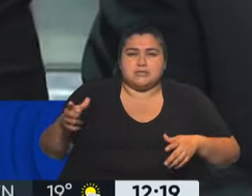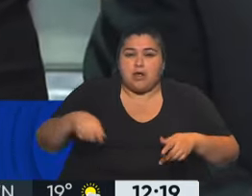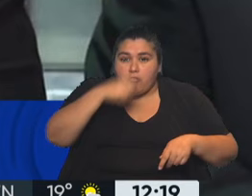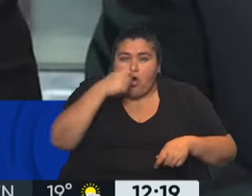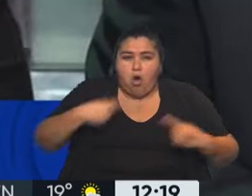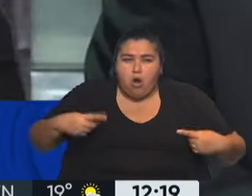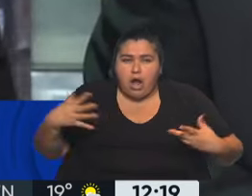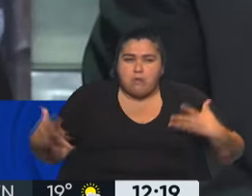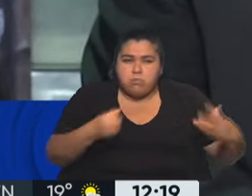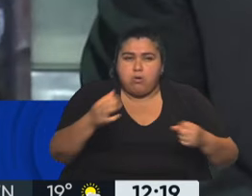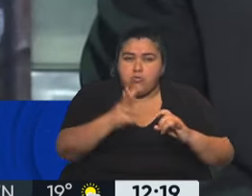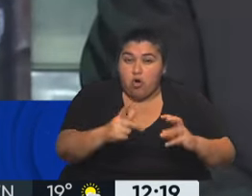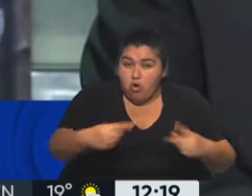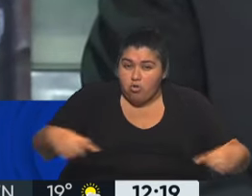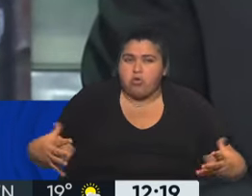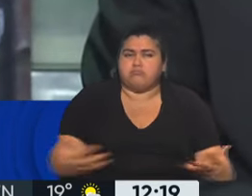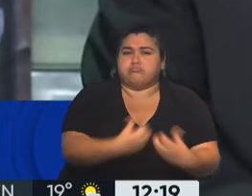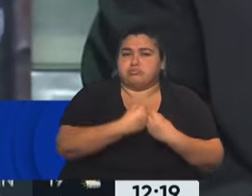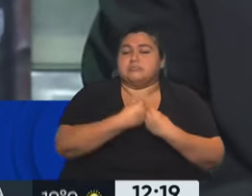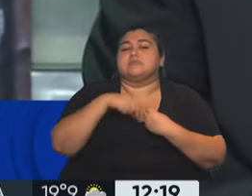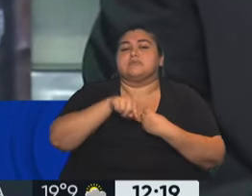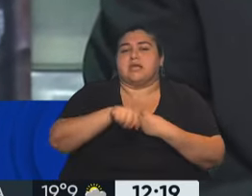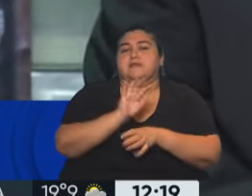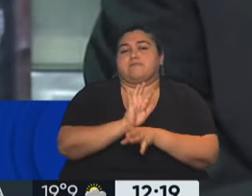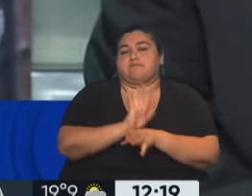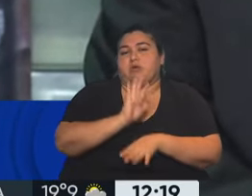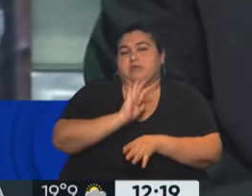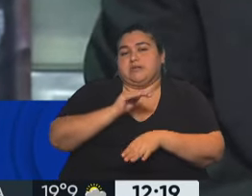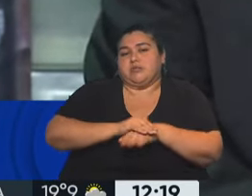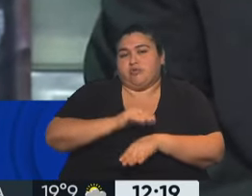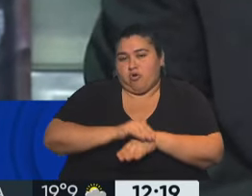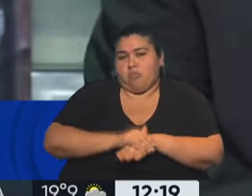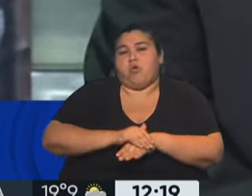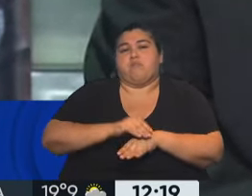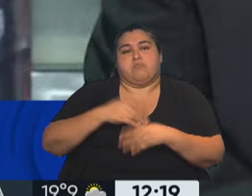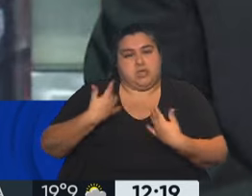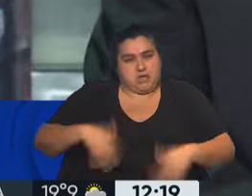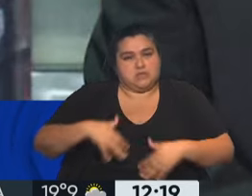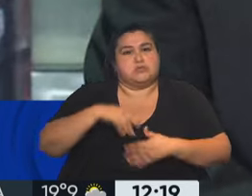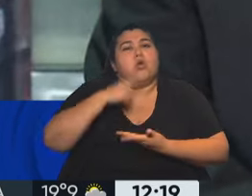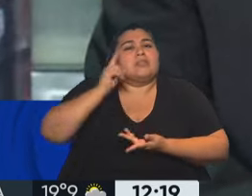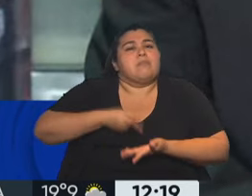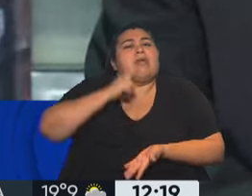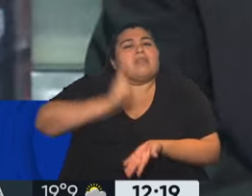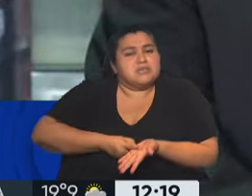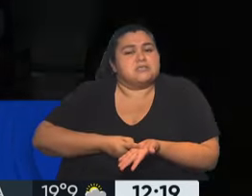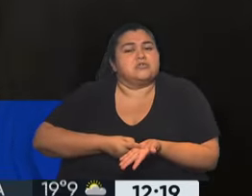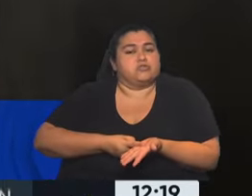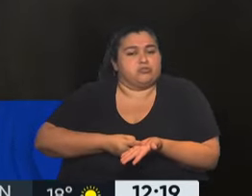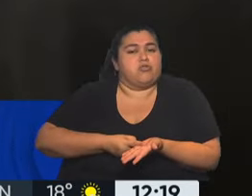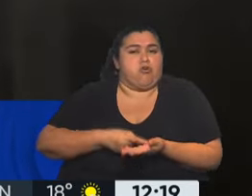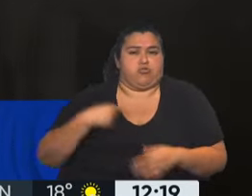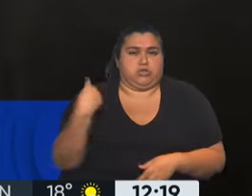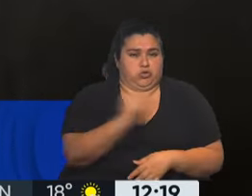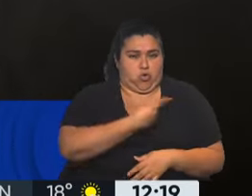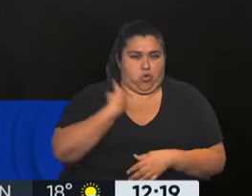droga implica un enorme compromiso y una enorme decisión de parte de